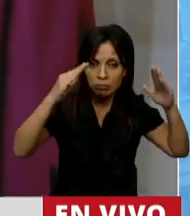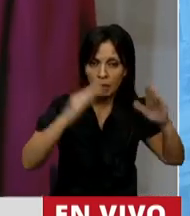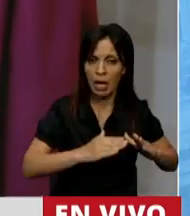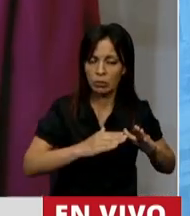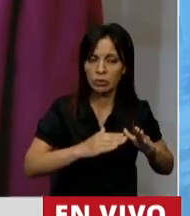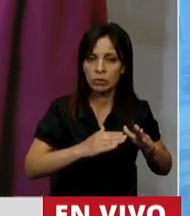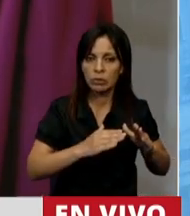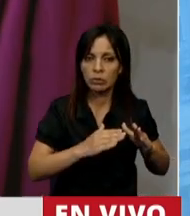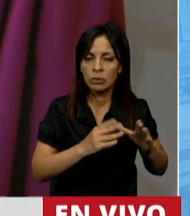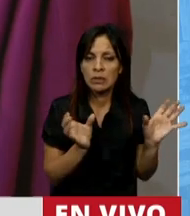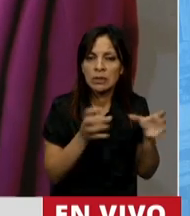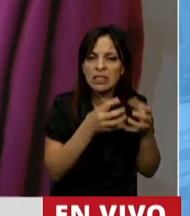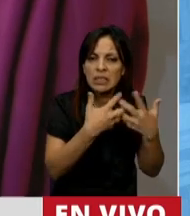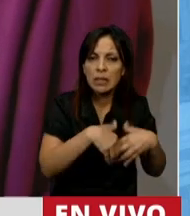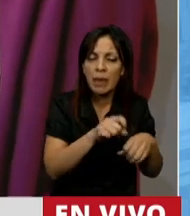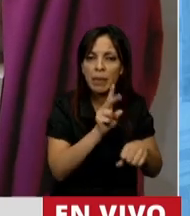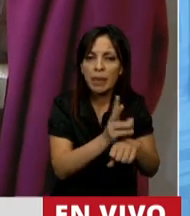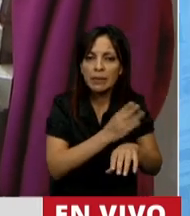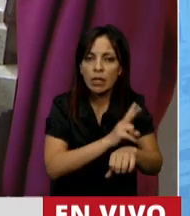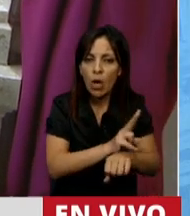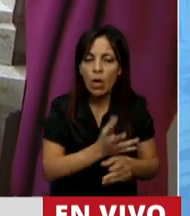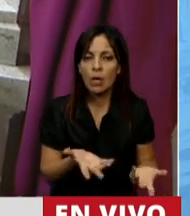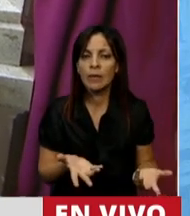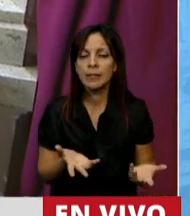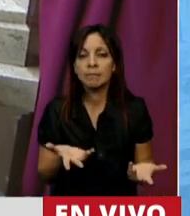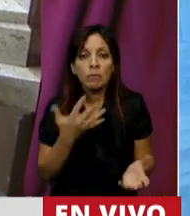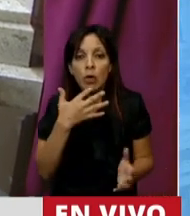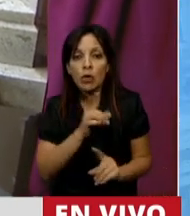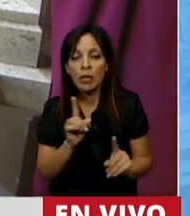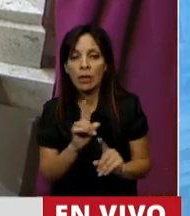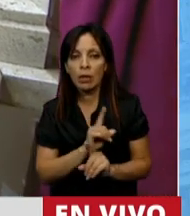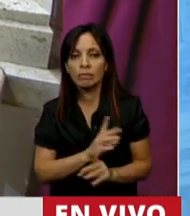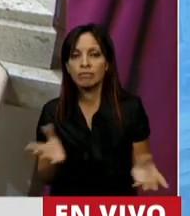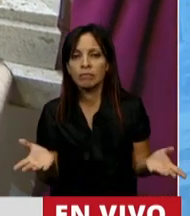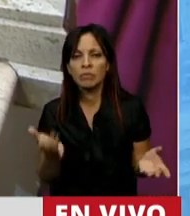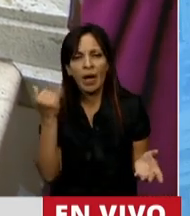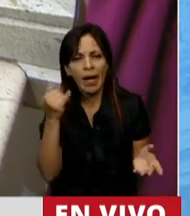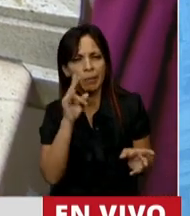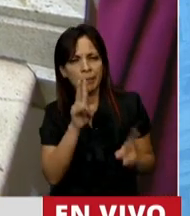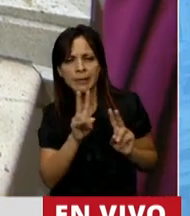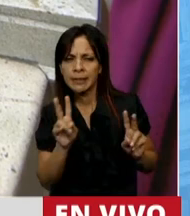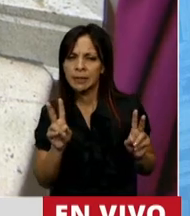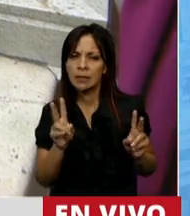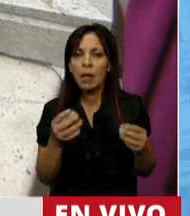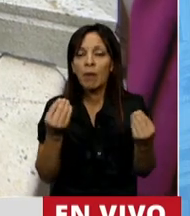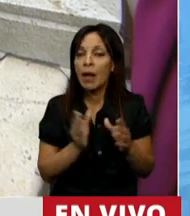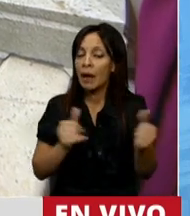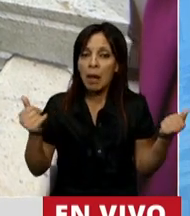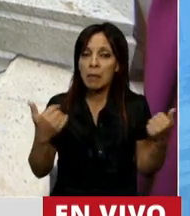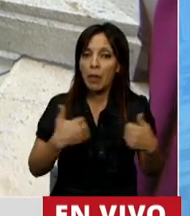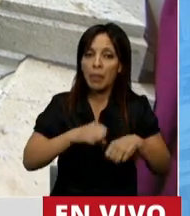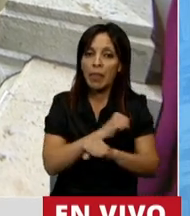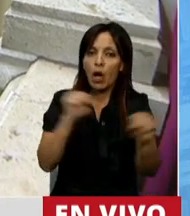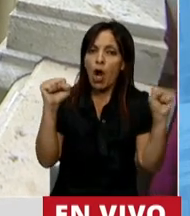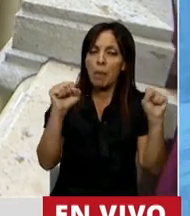de prevención. No entendemos tampoco, y se despiertan muchas suspicacias, de por qué súbitamente nosotros